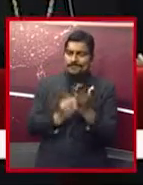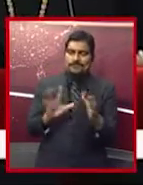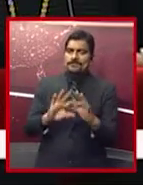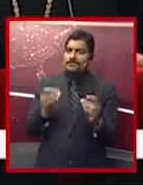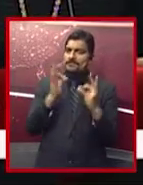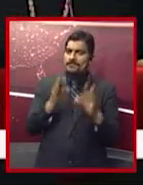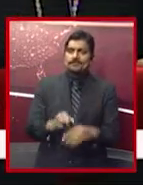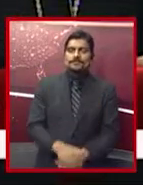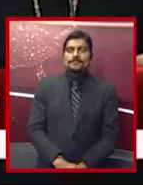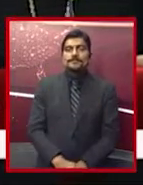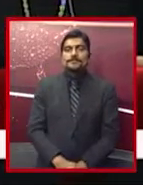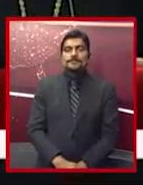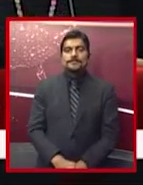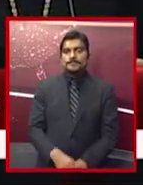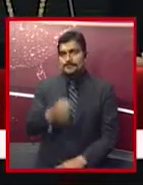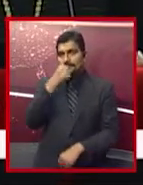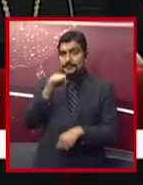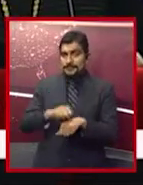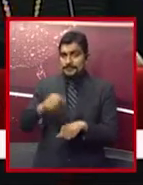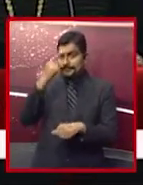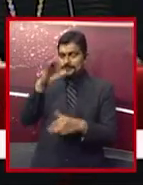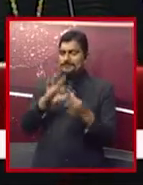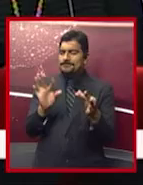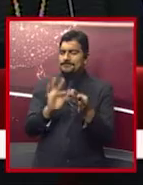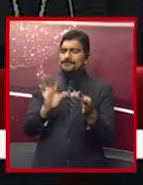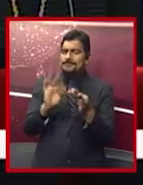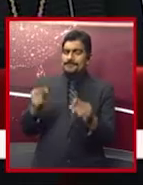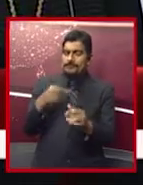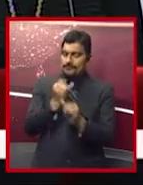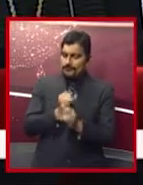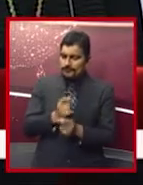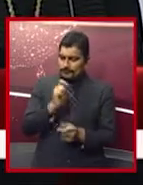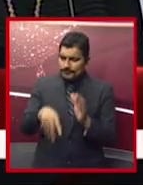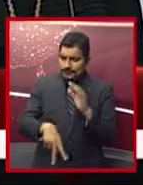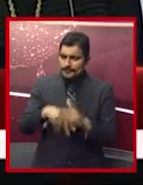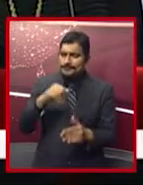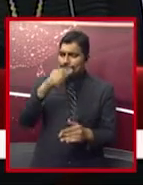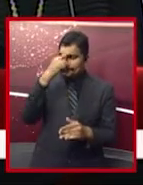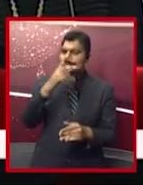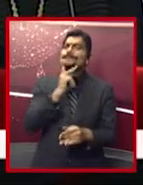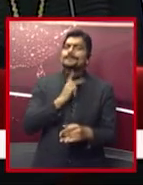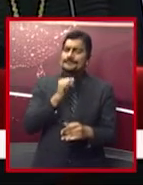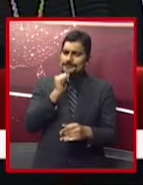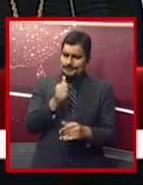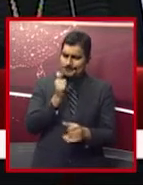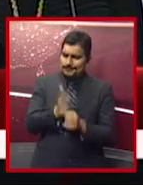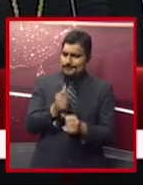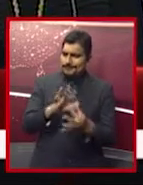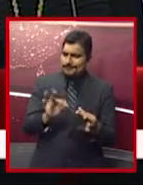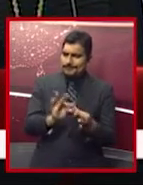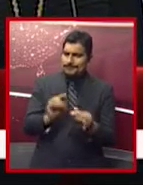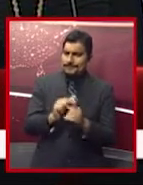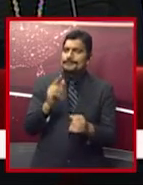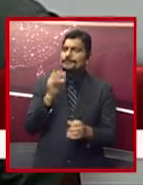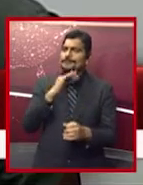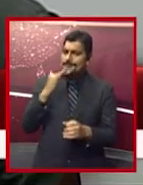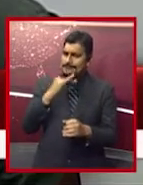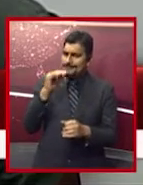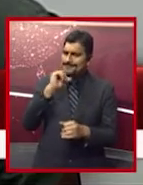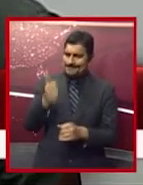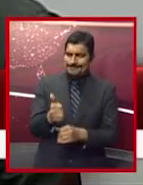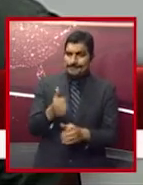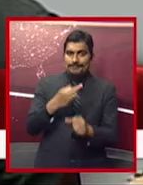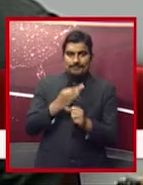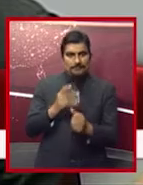El secretario de Energía señaló que en las licitaciones de contratos de exploración y extracción no se ha presentado ningún recurso de impugnación e incluso